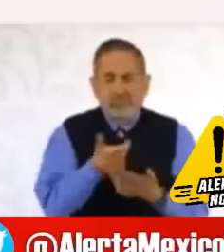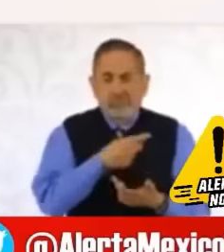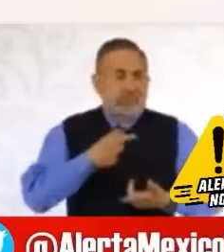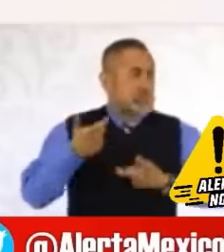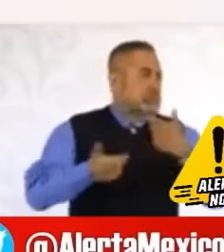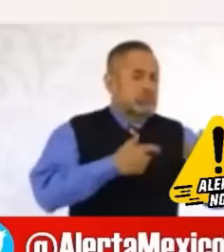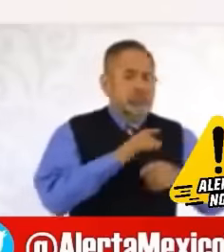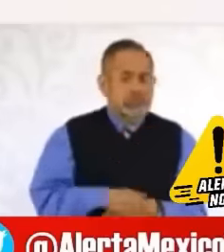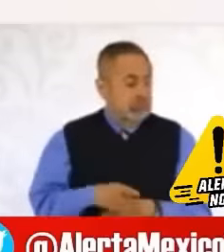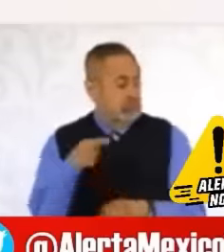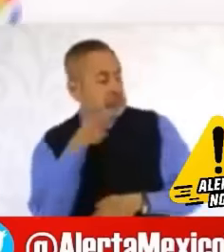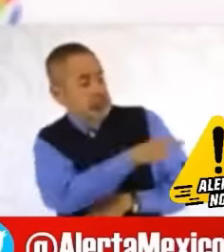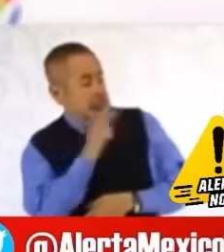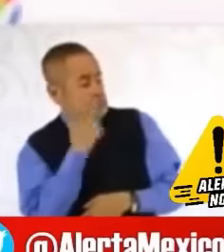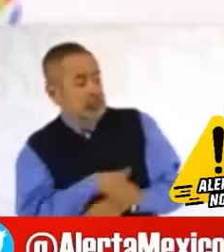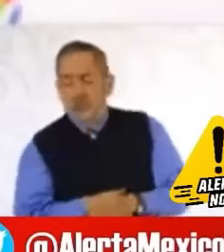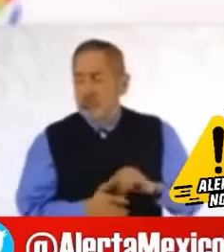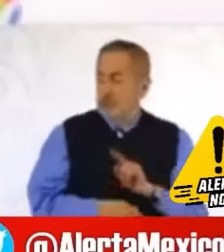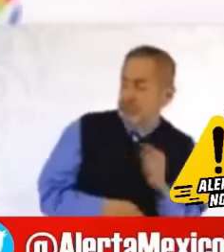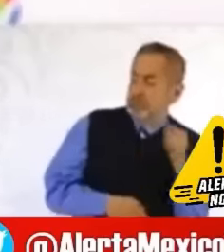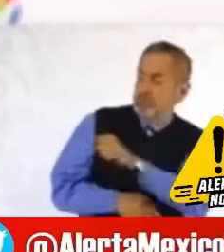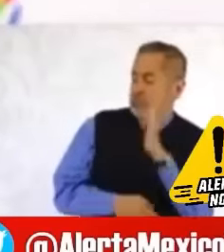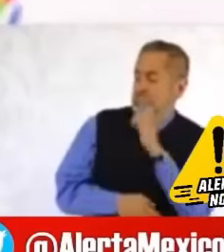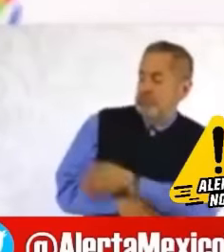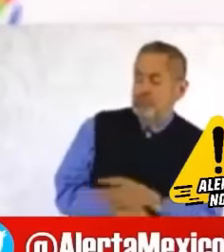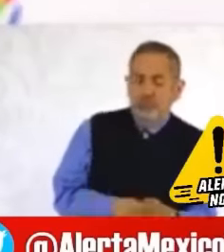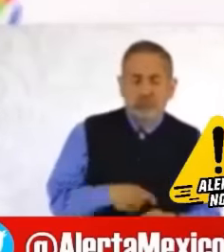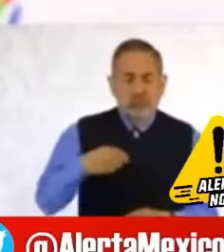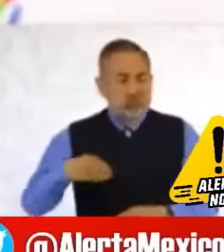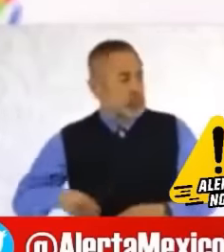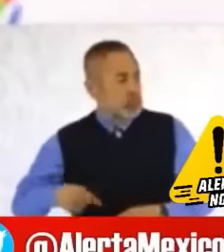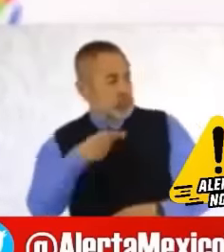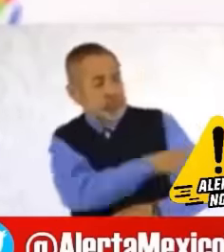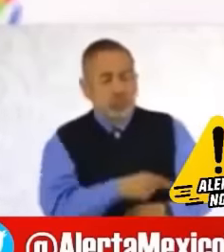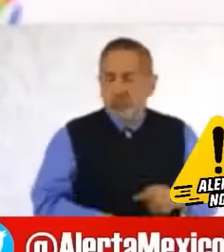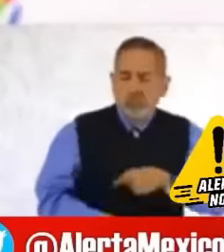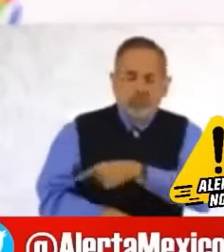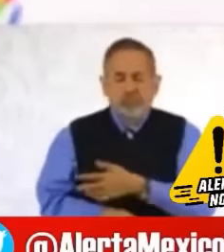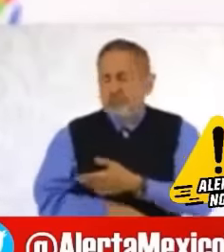se echan las responsabilidades de quién fue responsable, si el que salió o el que llegó, pero al final,